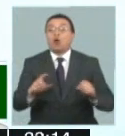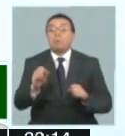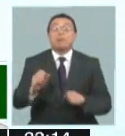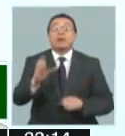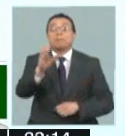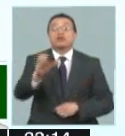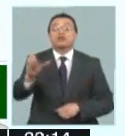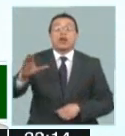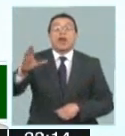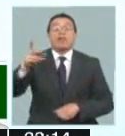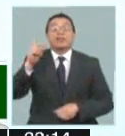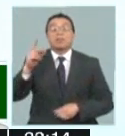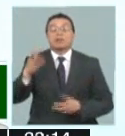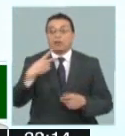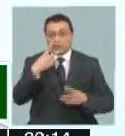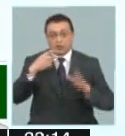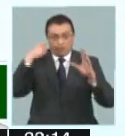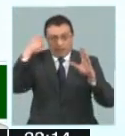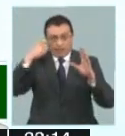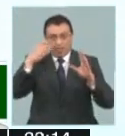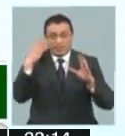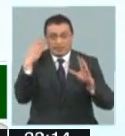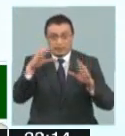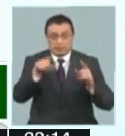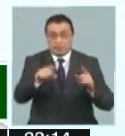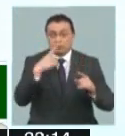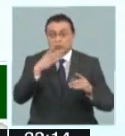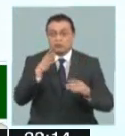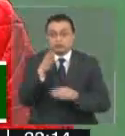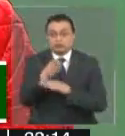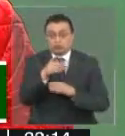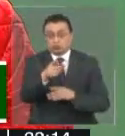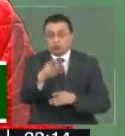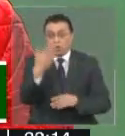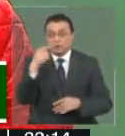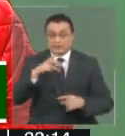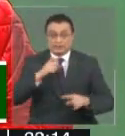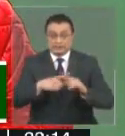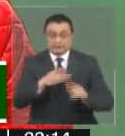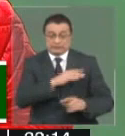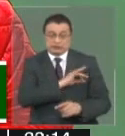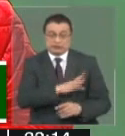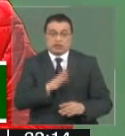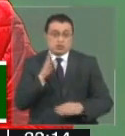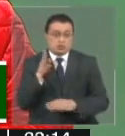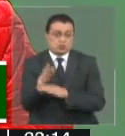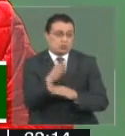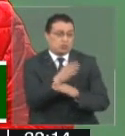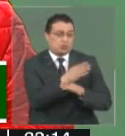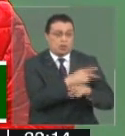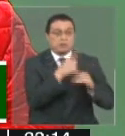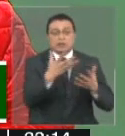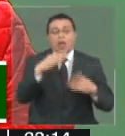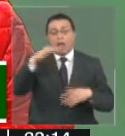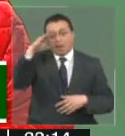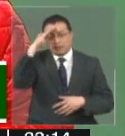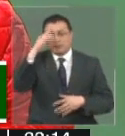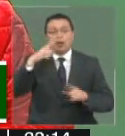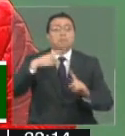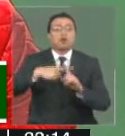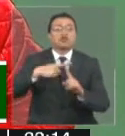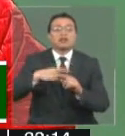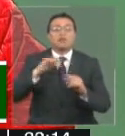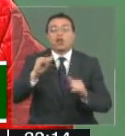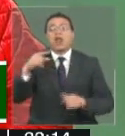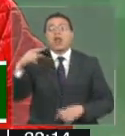personas en situación de discapacidad. Carito, veamos unas imágenes que tenemos de recorridos que tú has hecho por Chile. ¿Qué experiencias destacarías positivas y